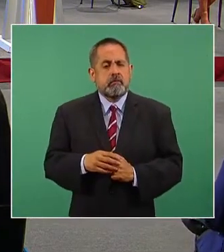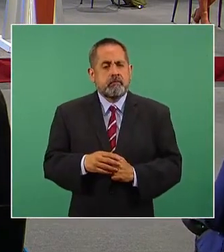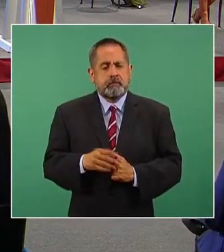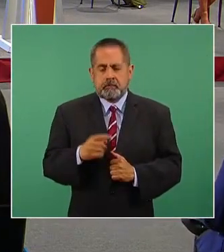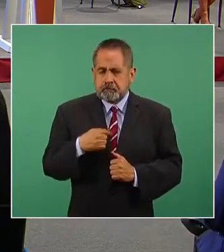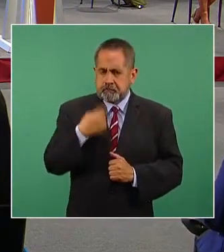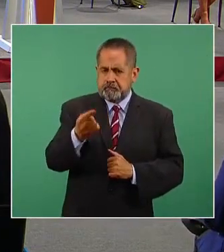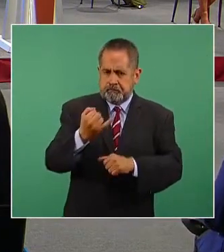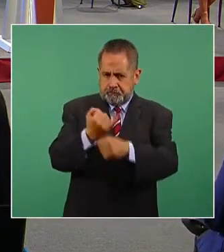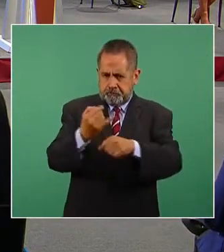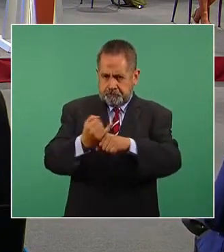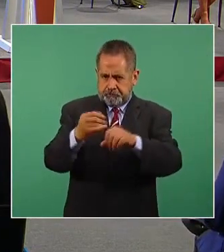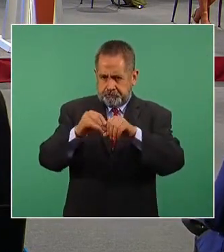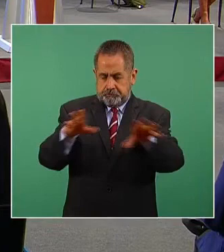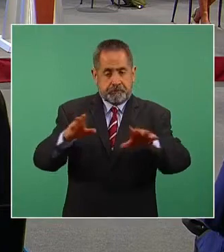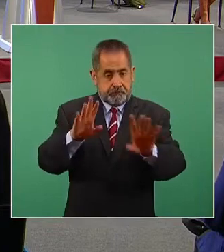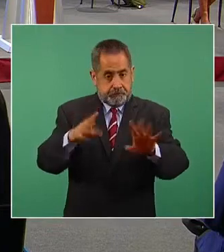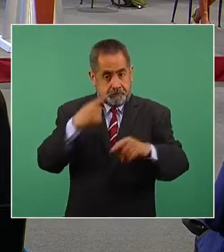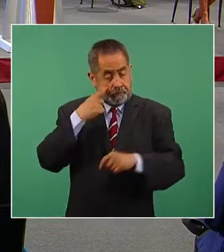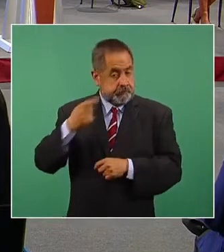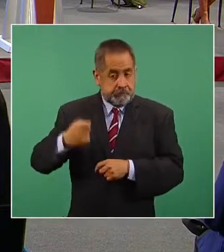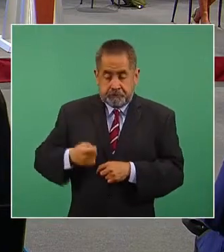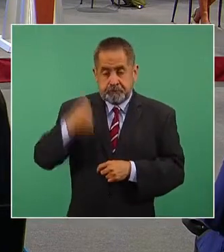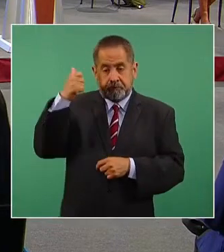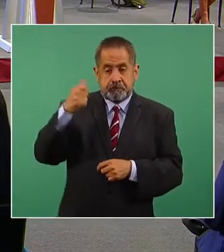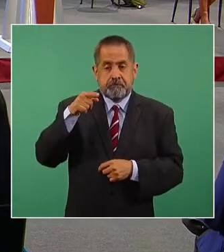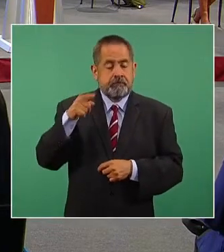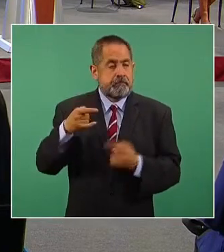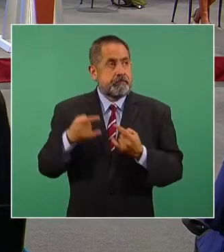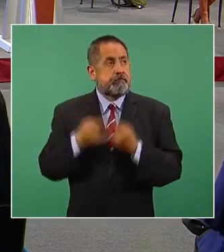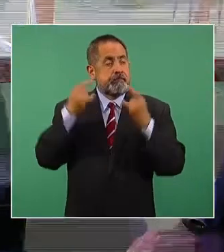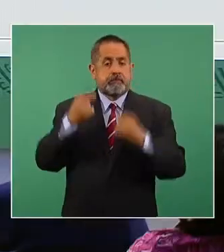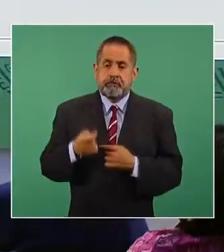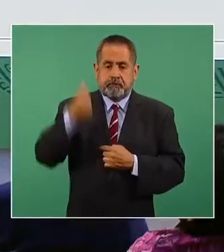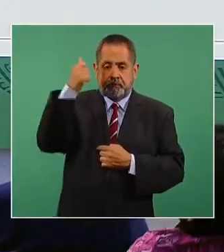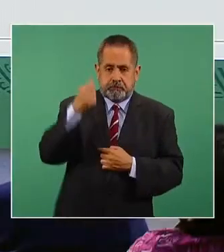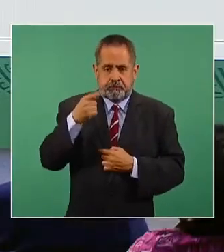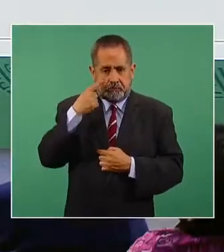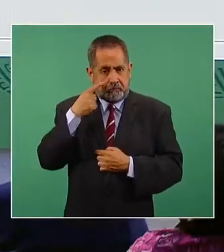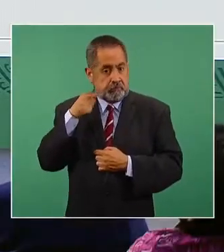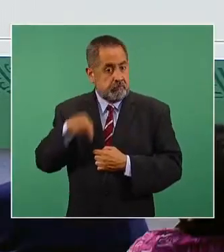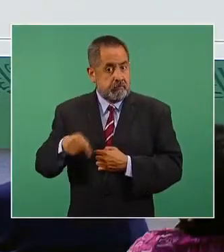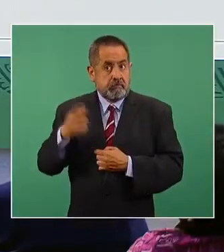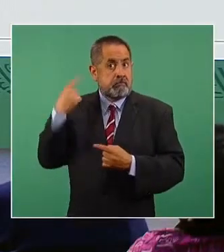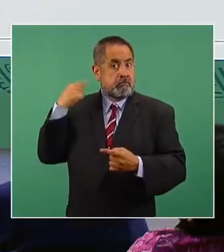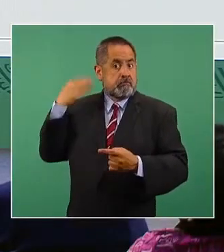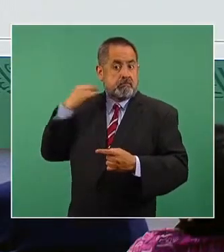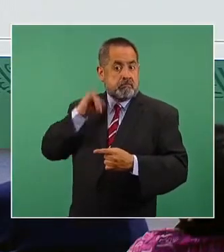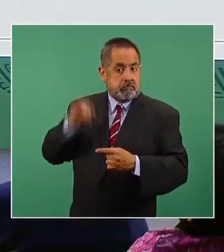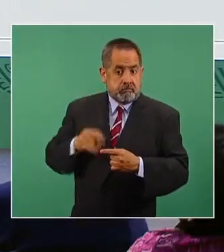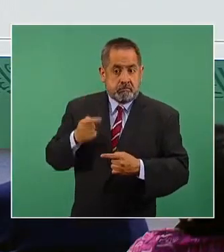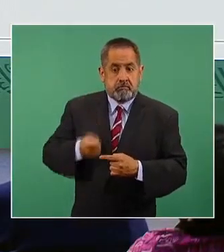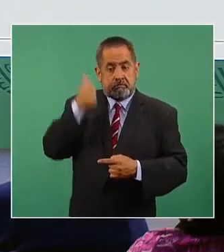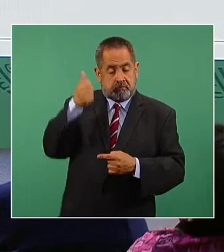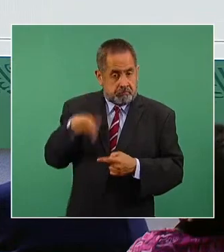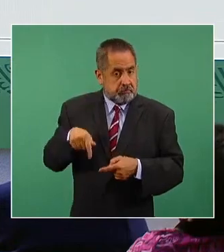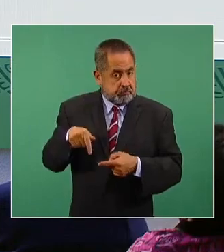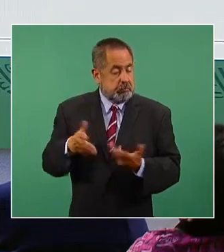queremos informar que por primera vez en la historia de la administración y de esta área,